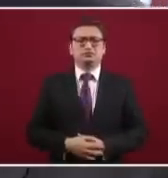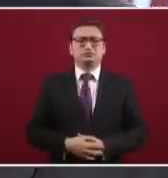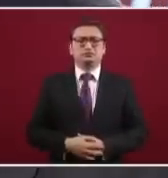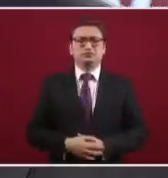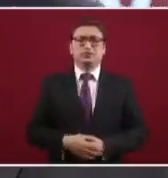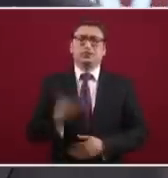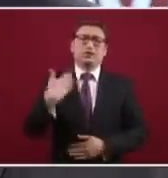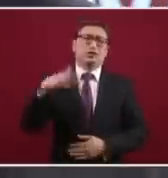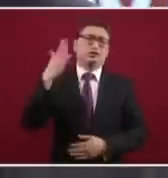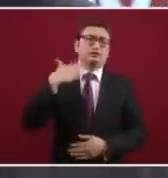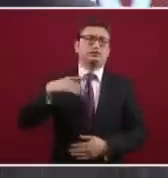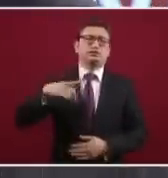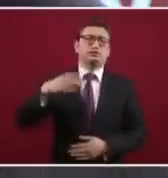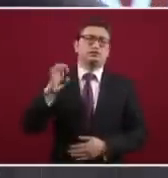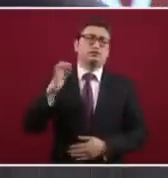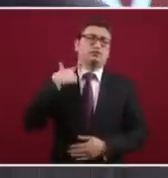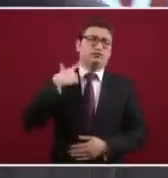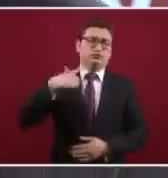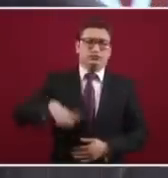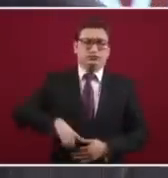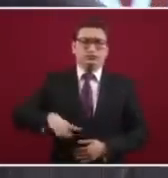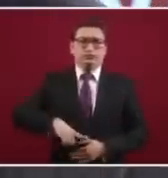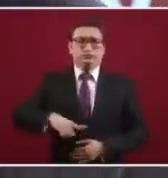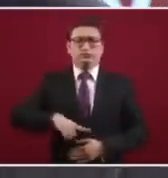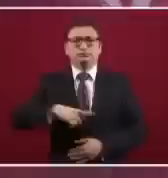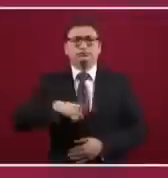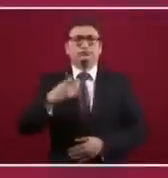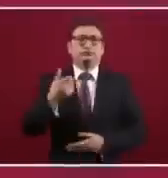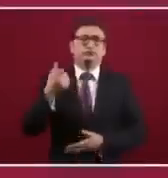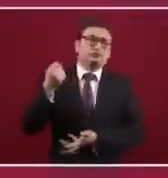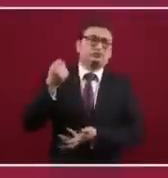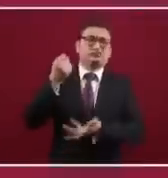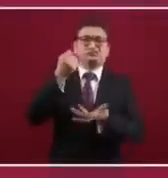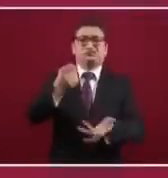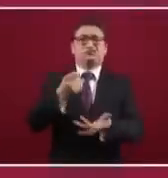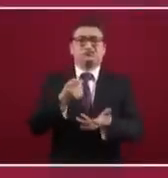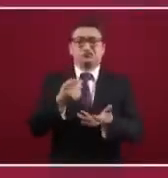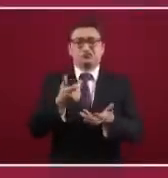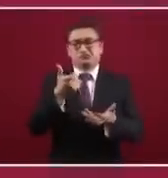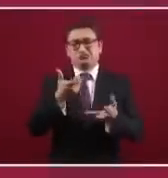Un gobierno que se consumía todo el presupuesto